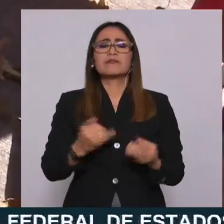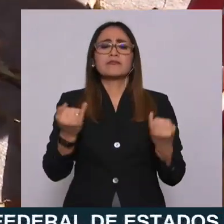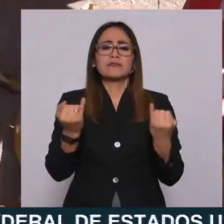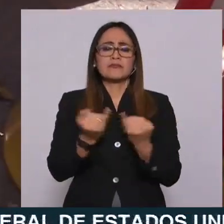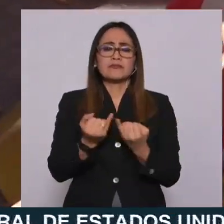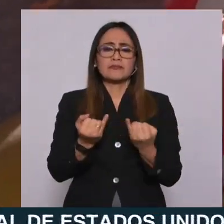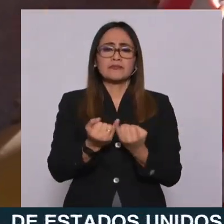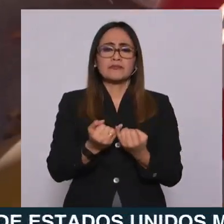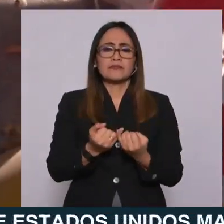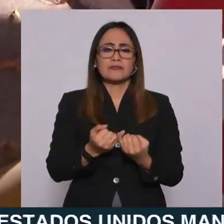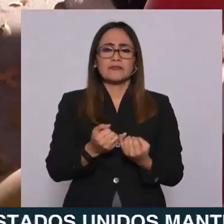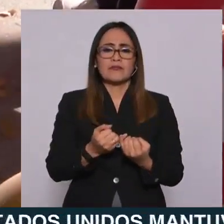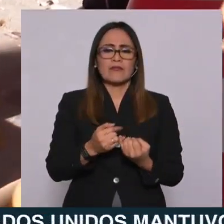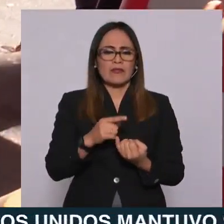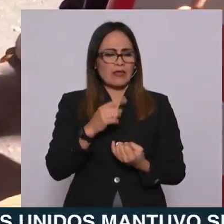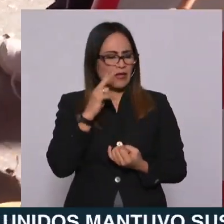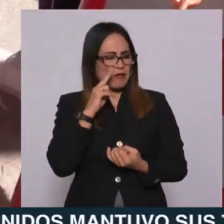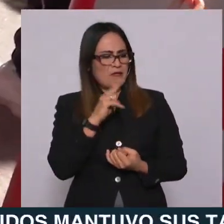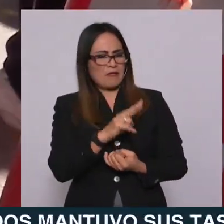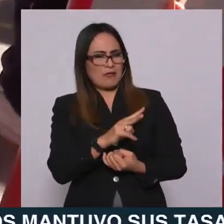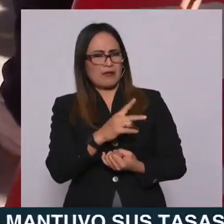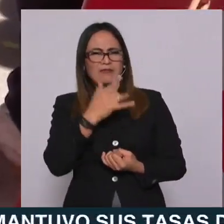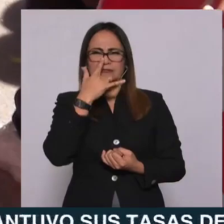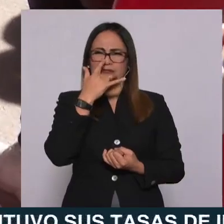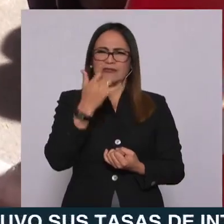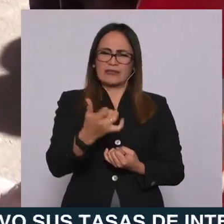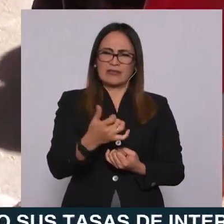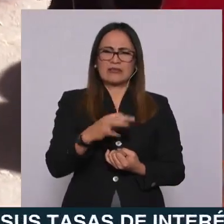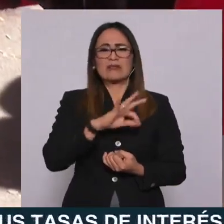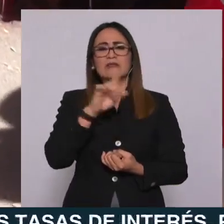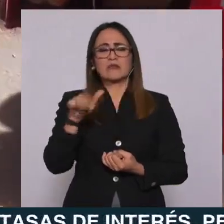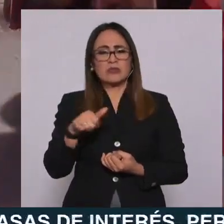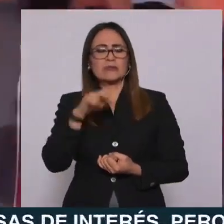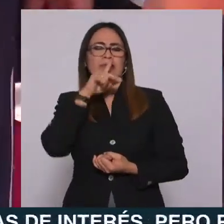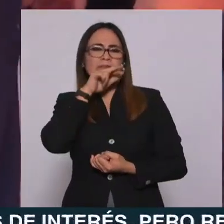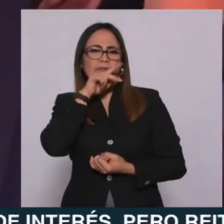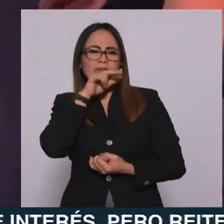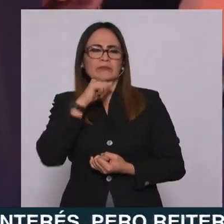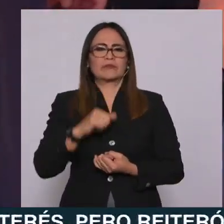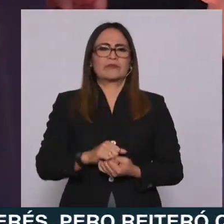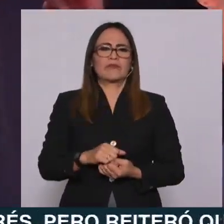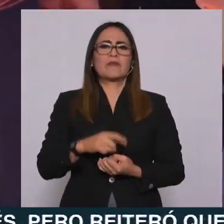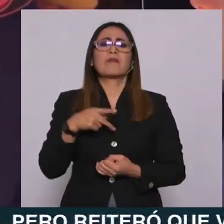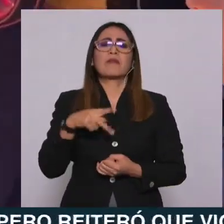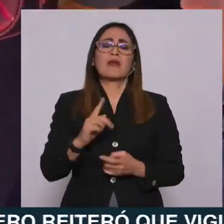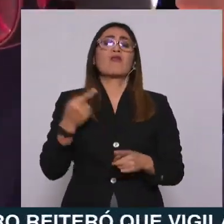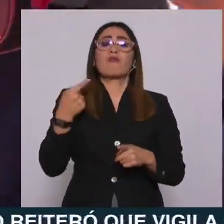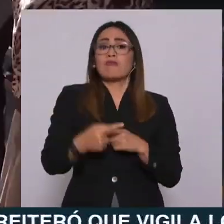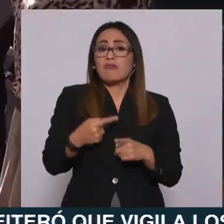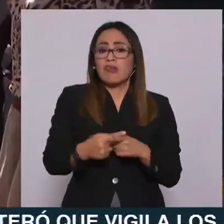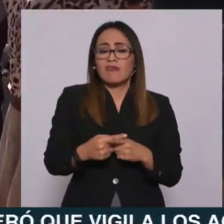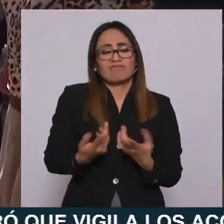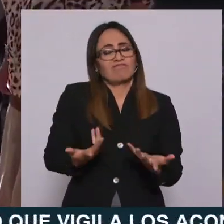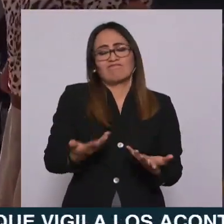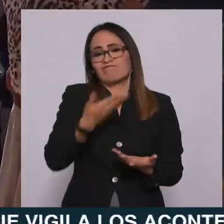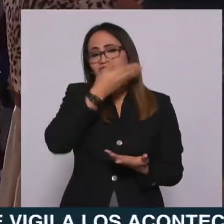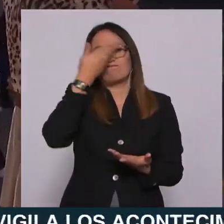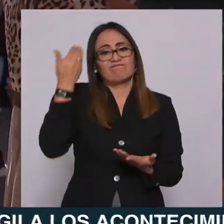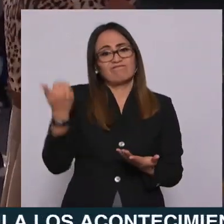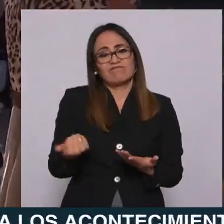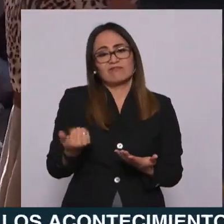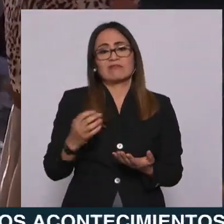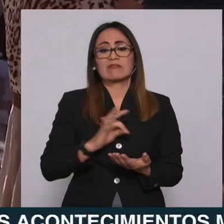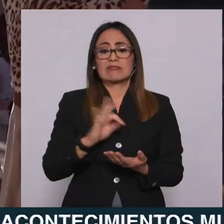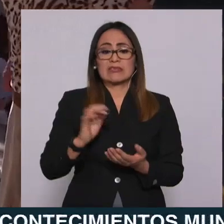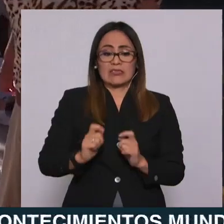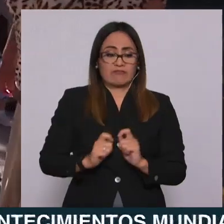de la normalidad y pensando en preocupación. El problema es que no se tiene, ¿estás de acuerdo? Entonces, lo depositar igual